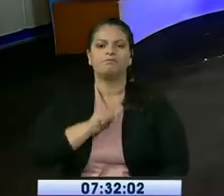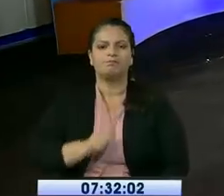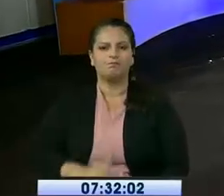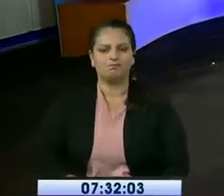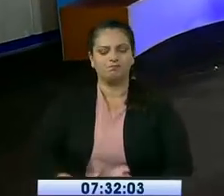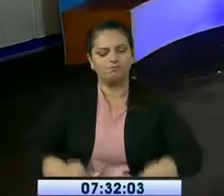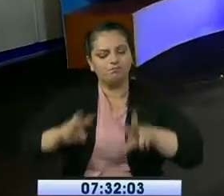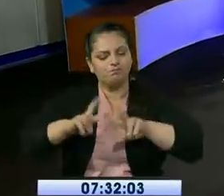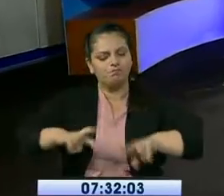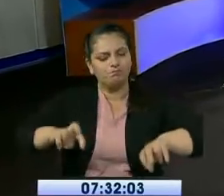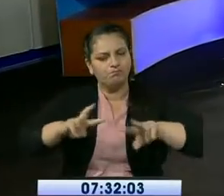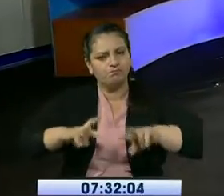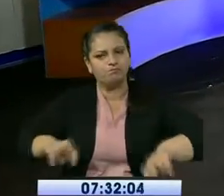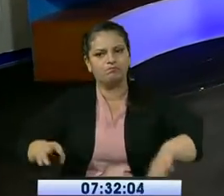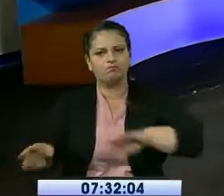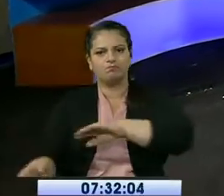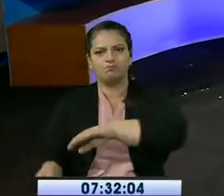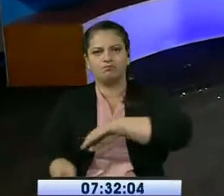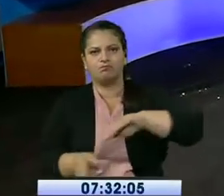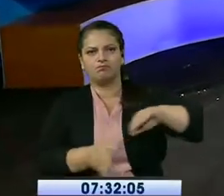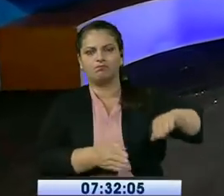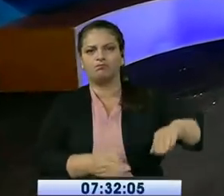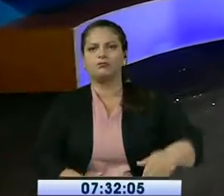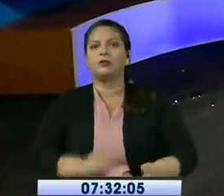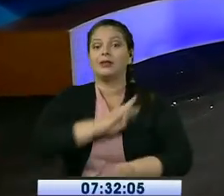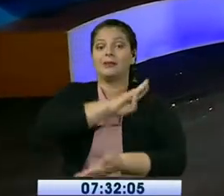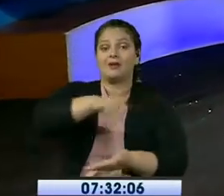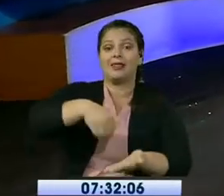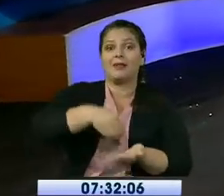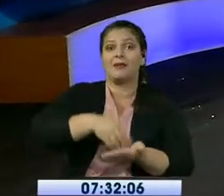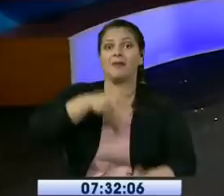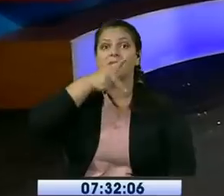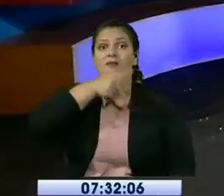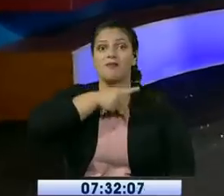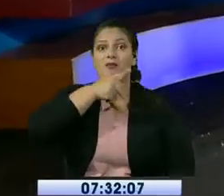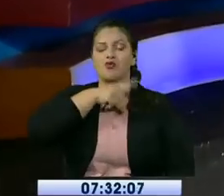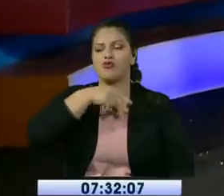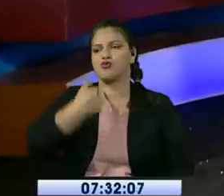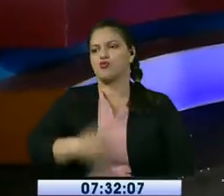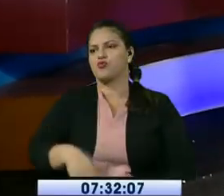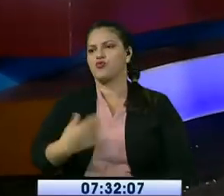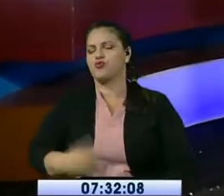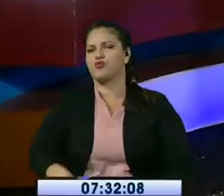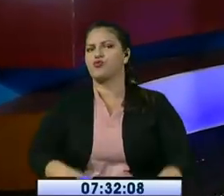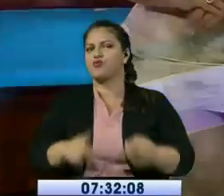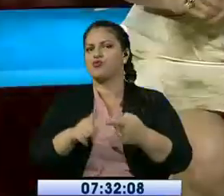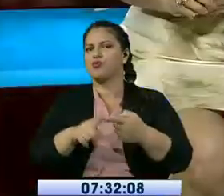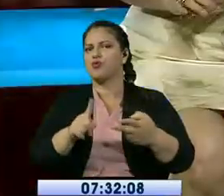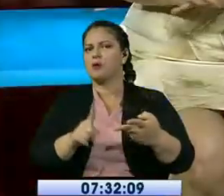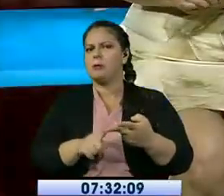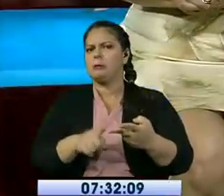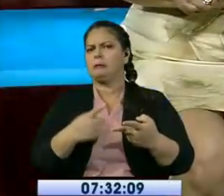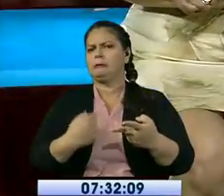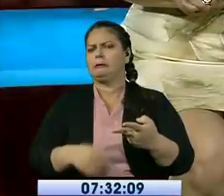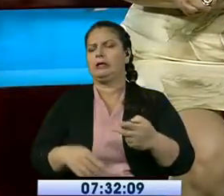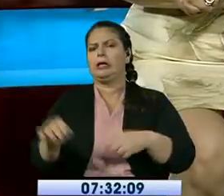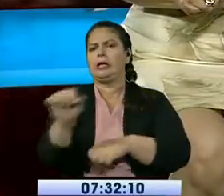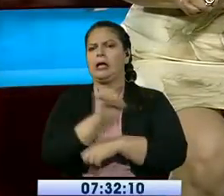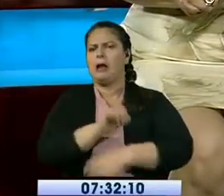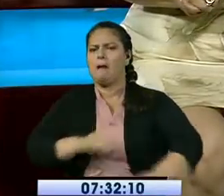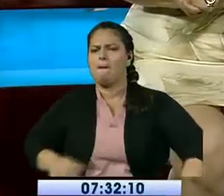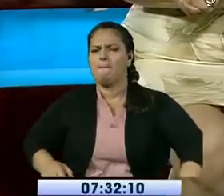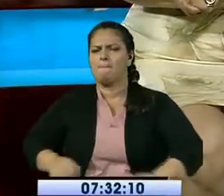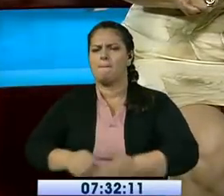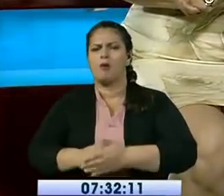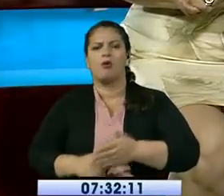Dos personas fallecieron en dos accidentes de tránsito en Puerto Viejo, capital de la provincia de Manabí. Ambos percances viales son